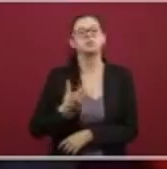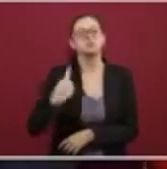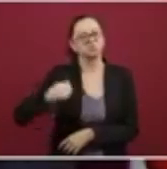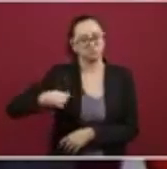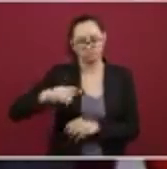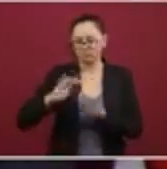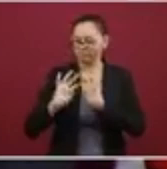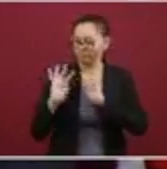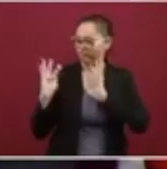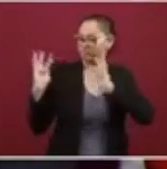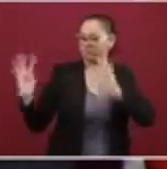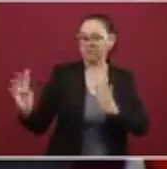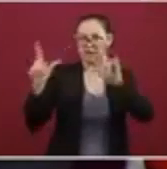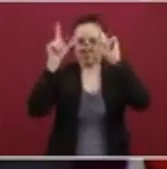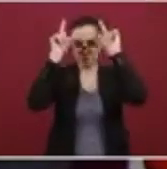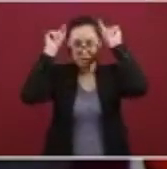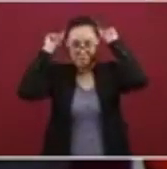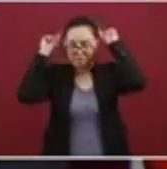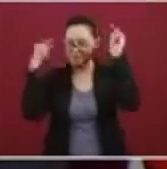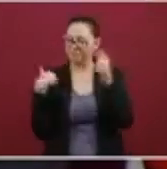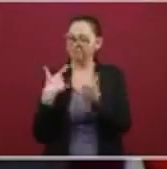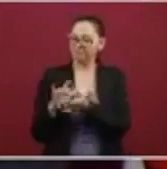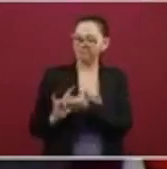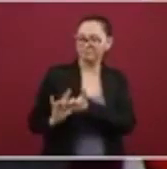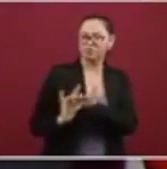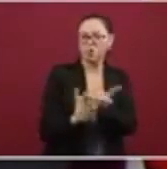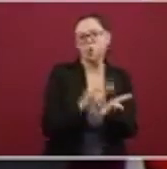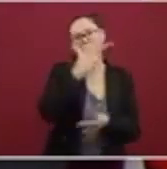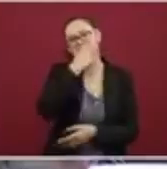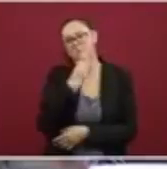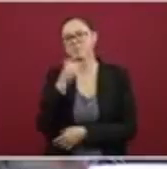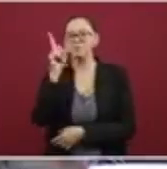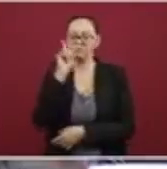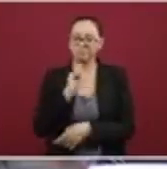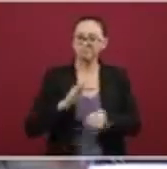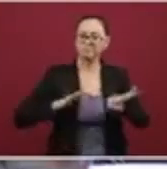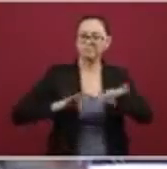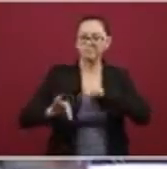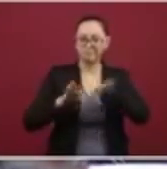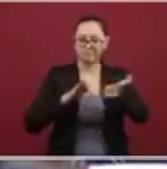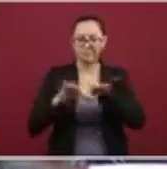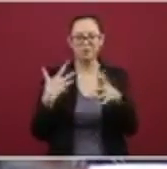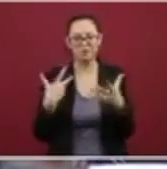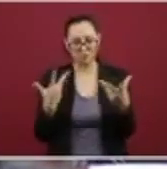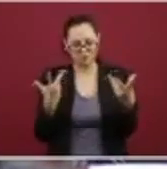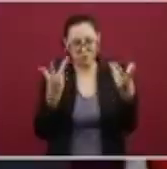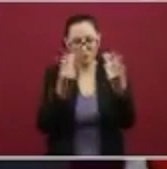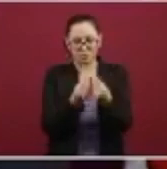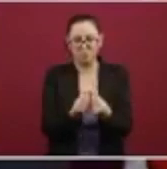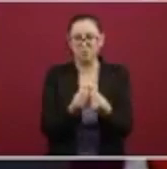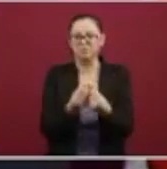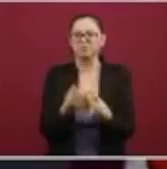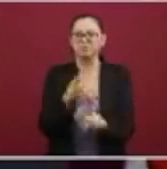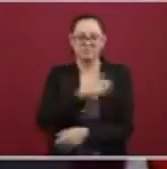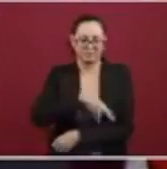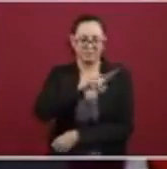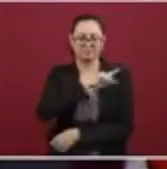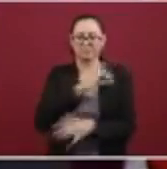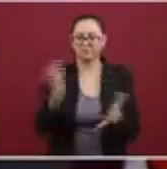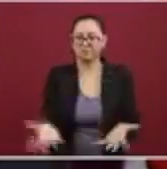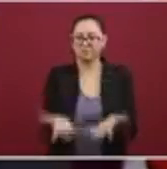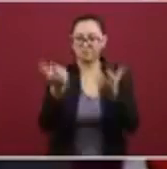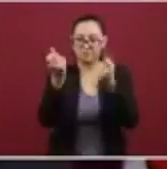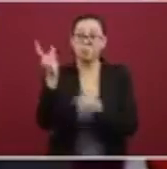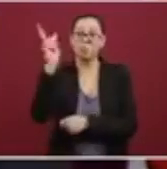un ejército de enfermeras y enfermeros que están ahorita trabajando por salvar la salud, no nada más de